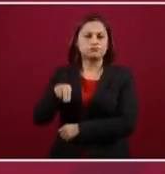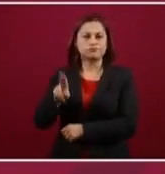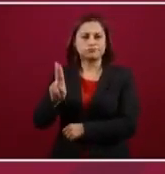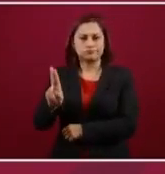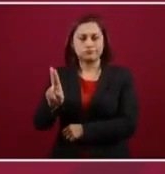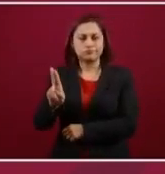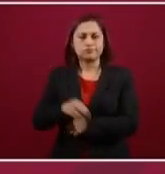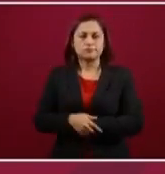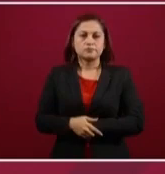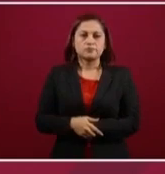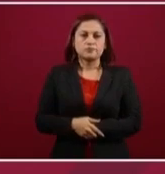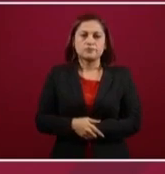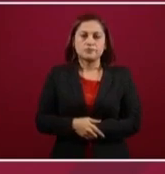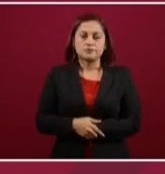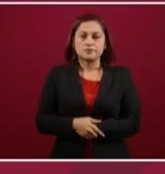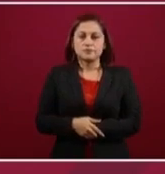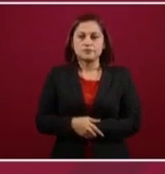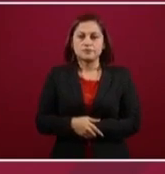México